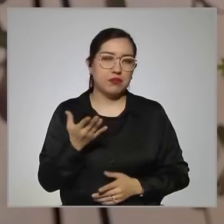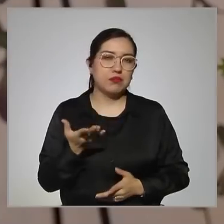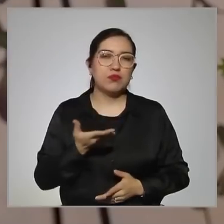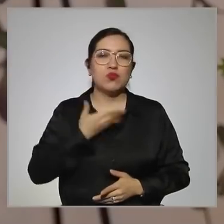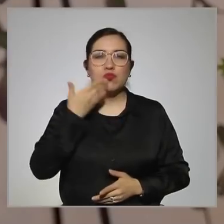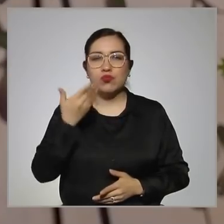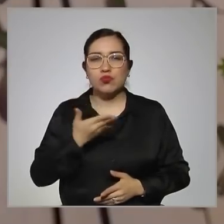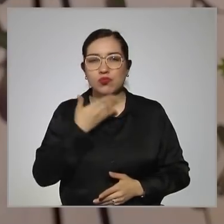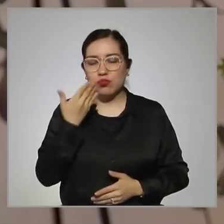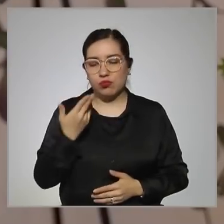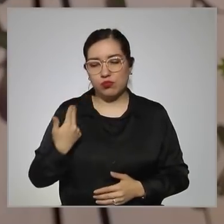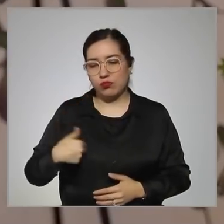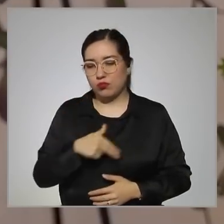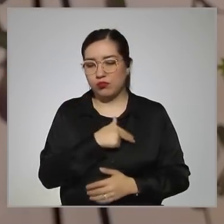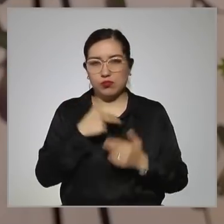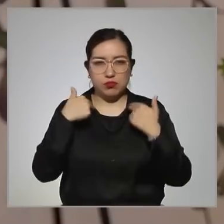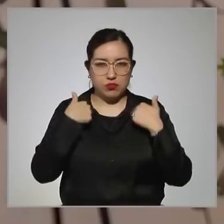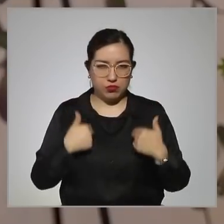como humanos